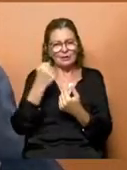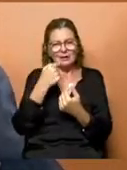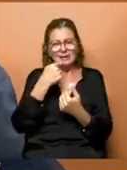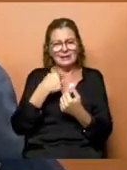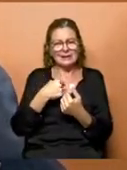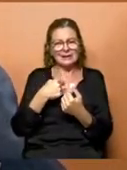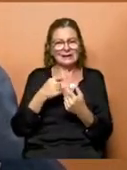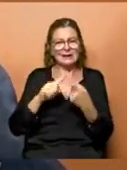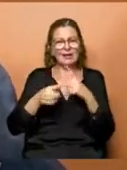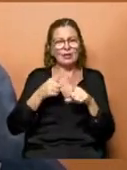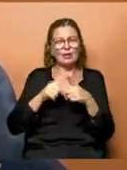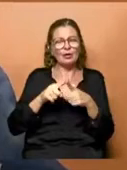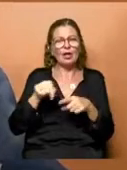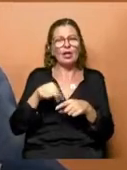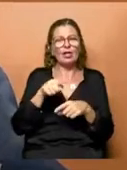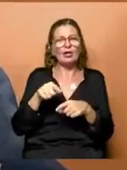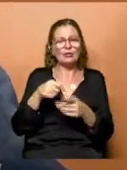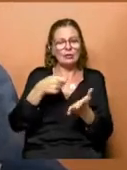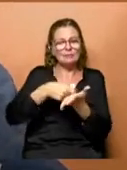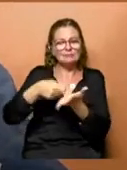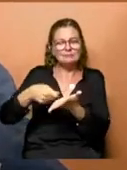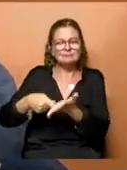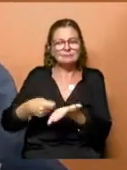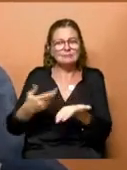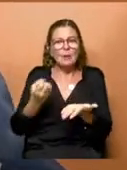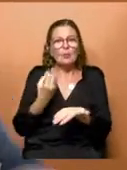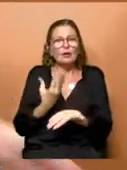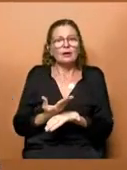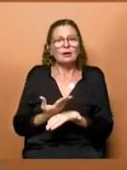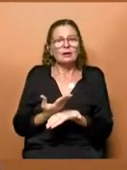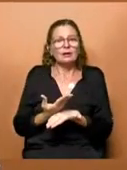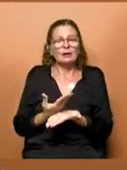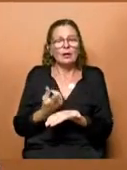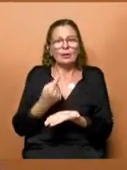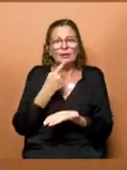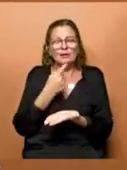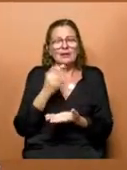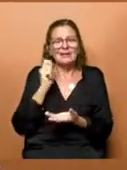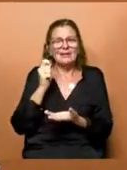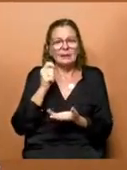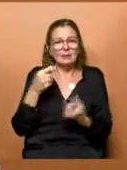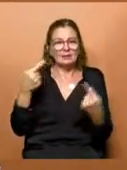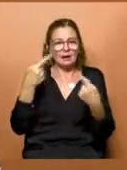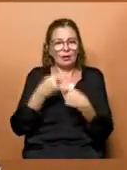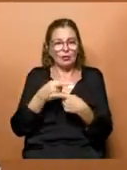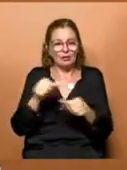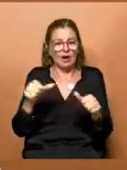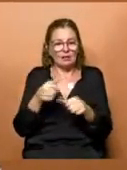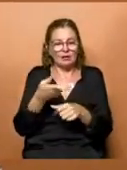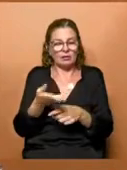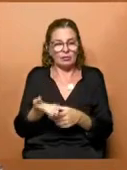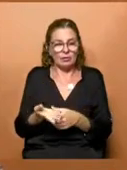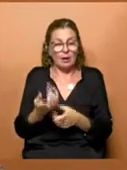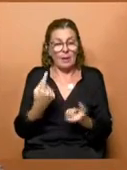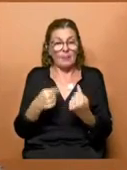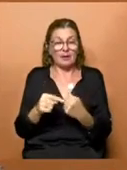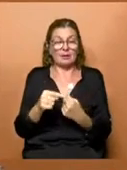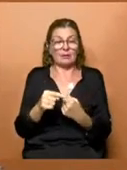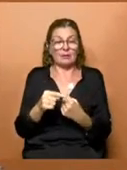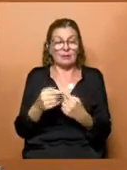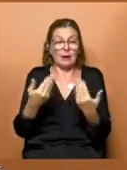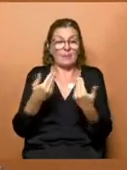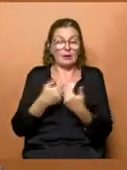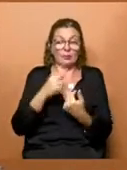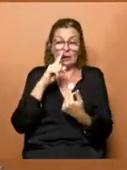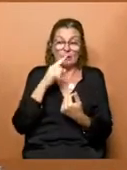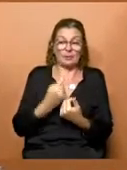en la discusión, que es ¿de dónde salen los recursos? Porque es como se decía, ¿no? ¿Quién va a estar en contra de hacer esto? Sin embargo, la pregunta